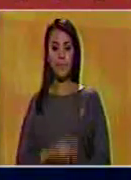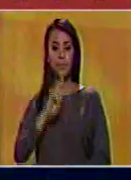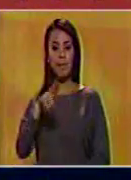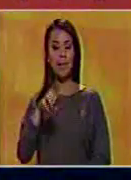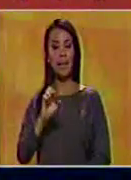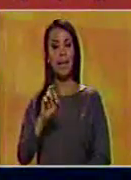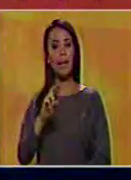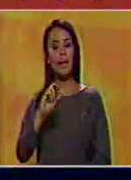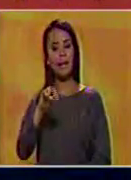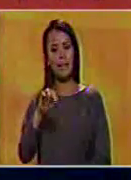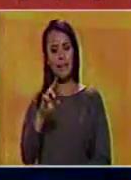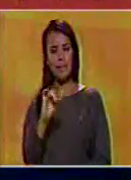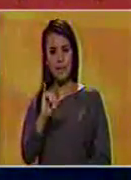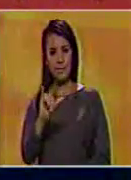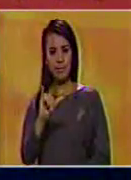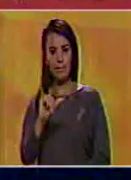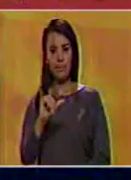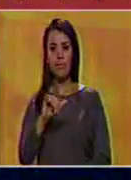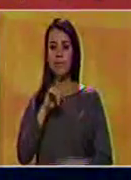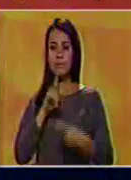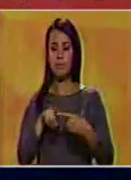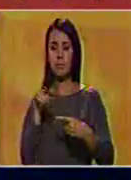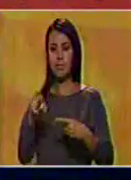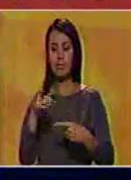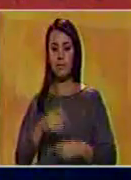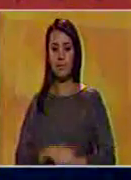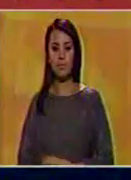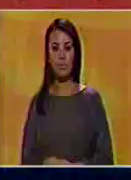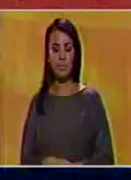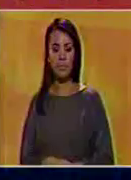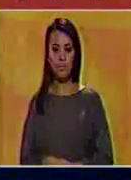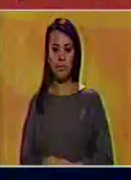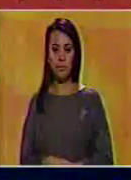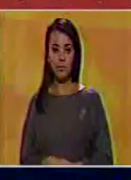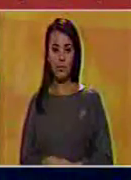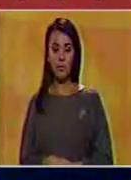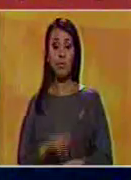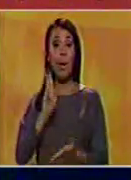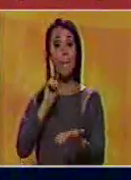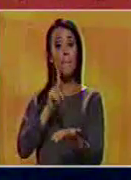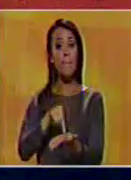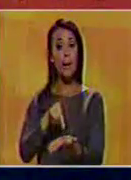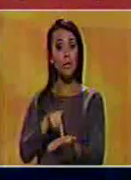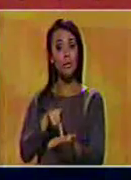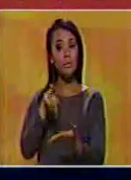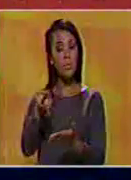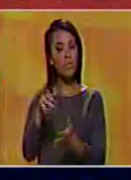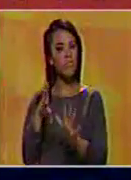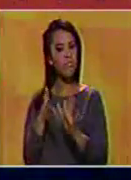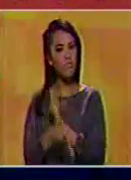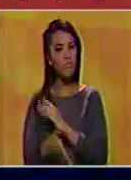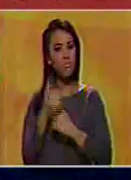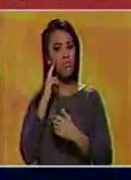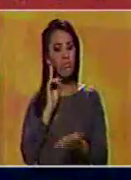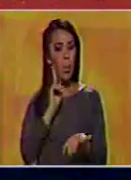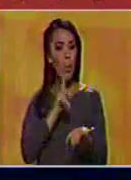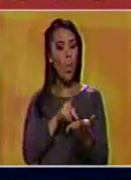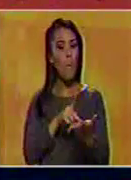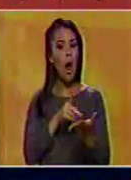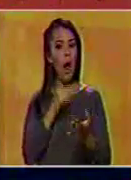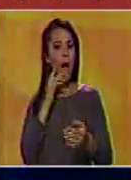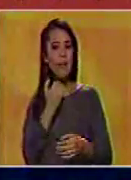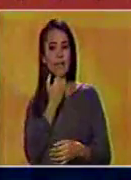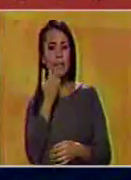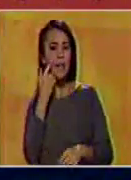rivas vivas alias morfeo participante directo del magnicidio en